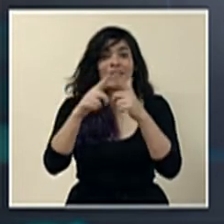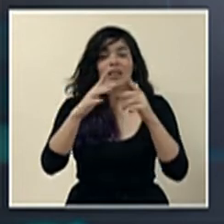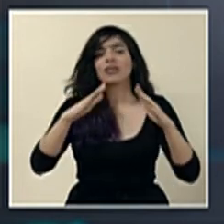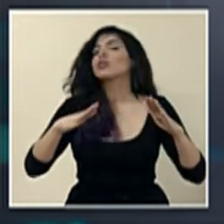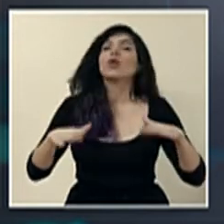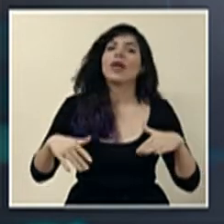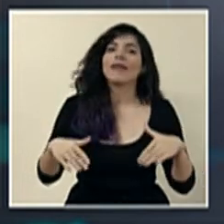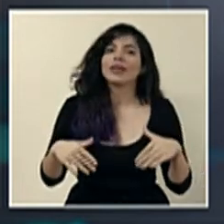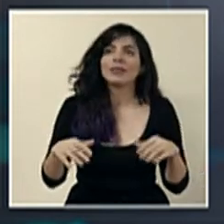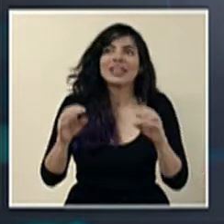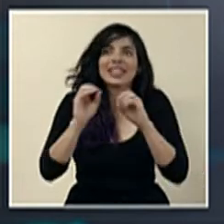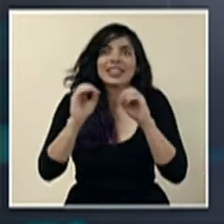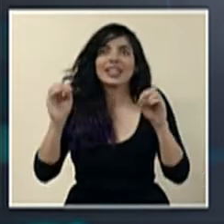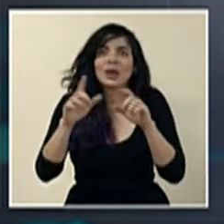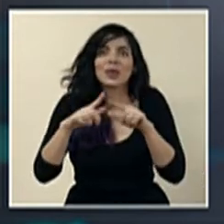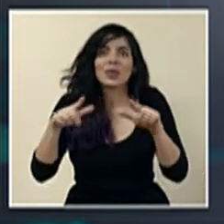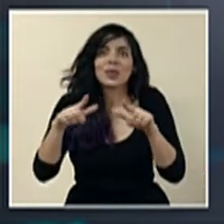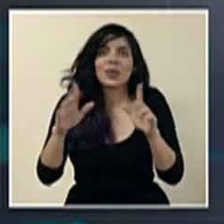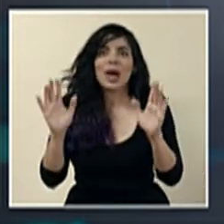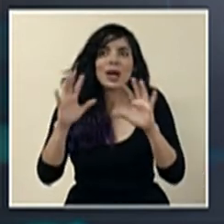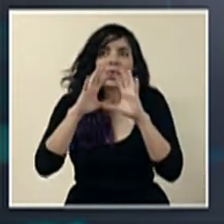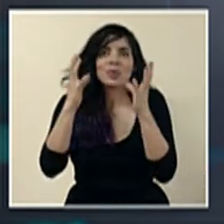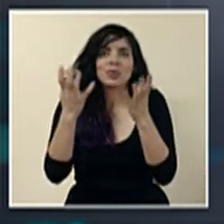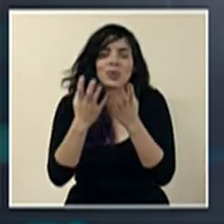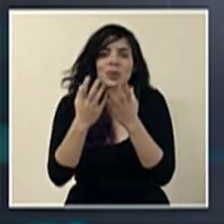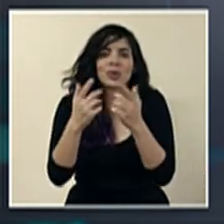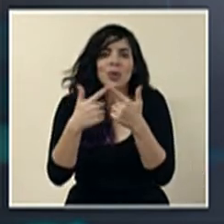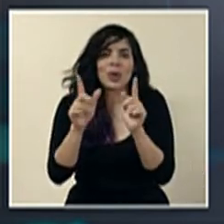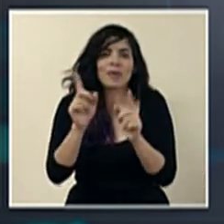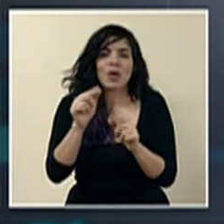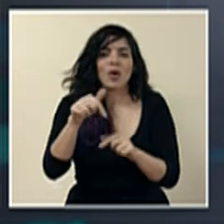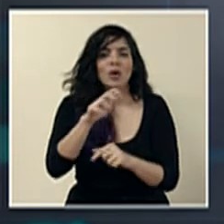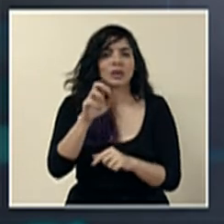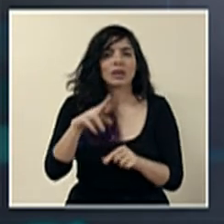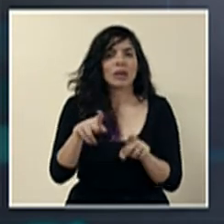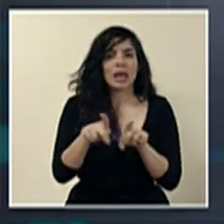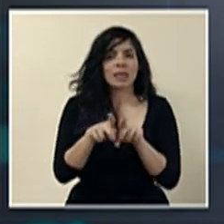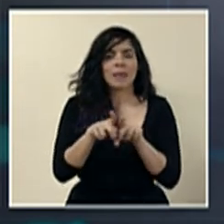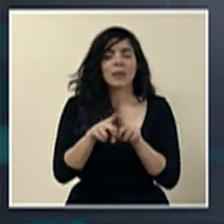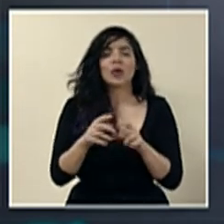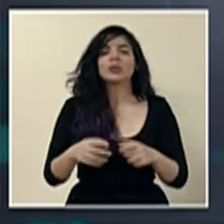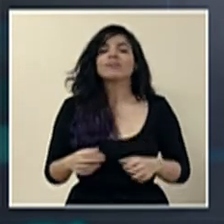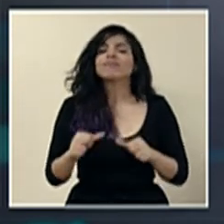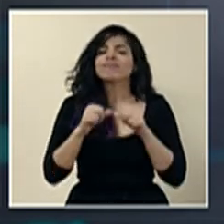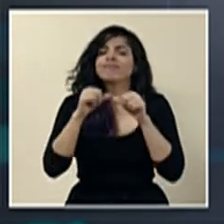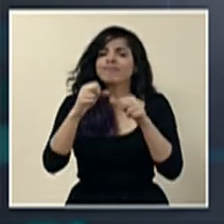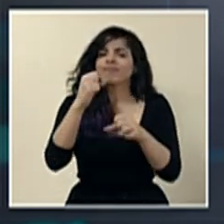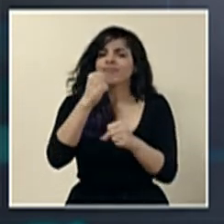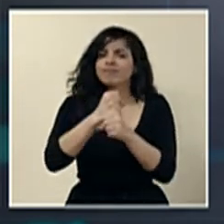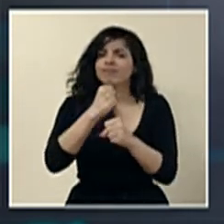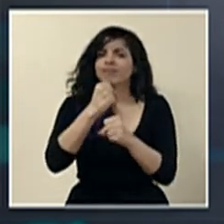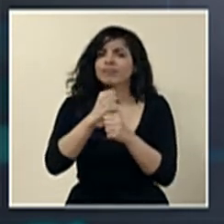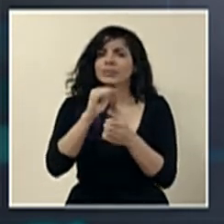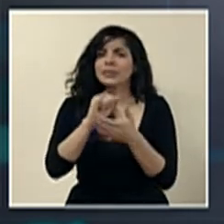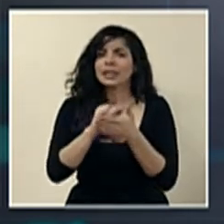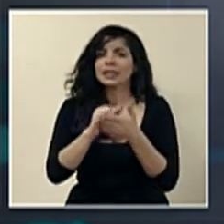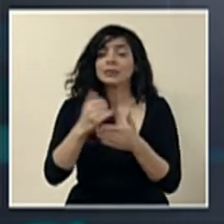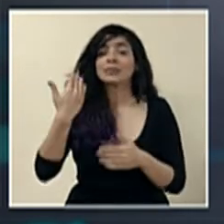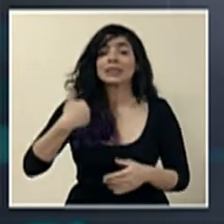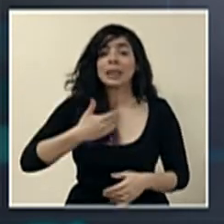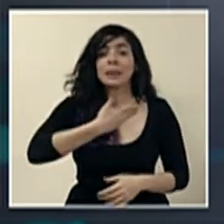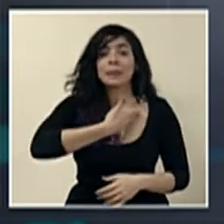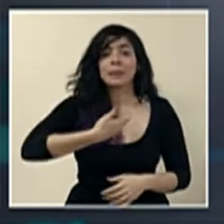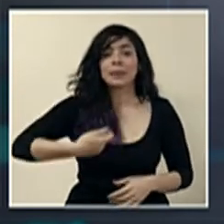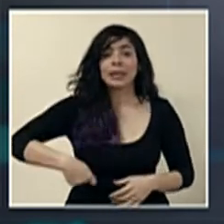sanitarias en ninguna parte que yo sepa en el mundo, y en Costa Rica tampoco. Seguimos trabajando en esto. El señor presidente de